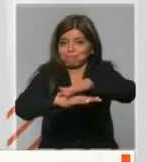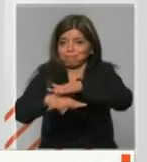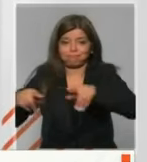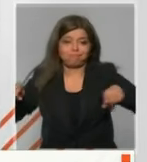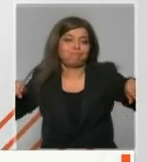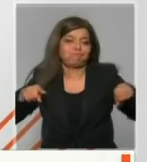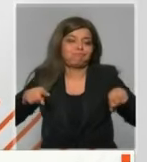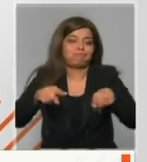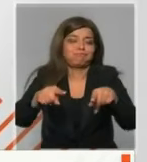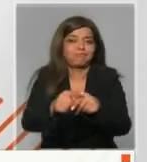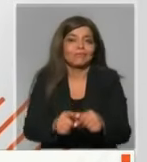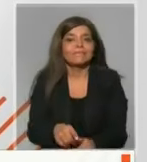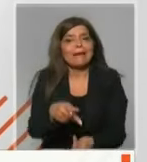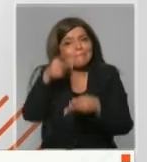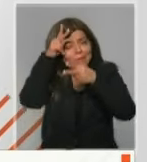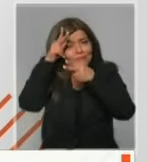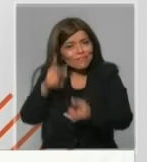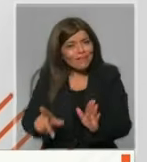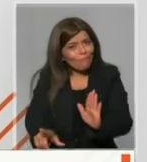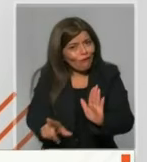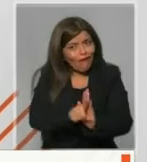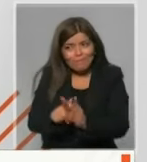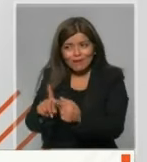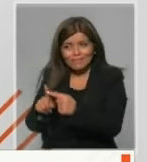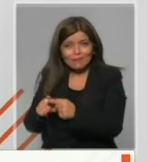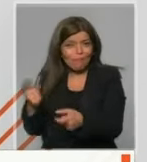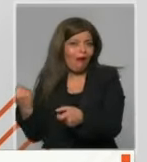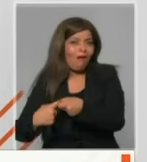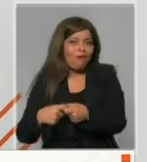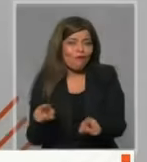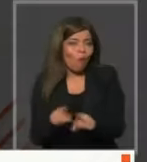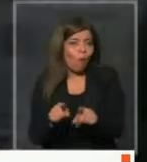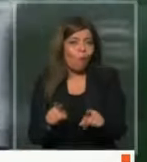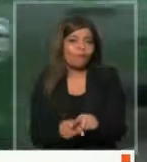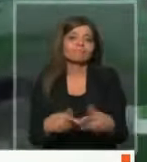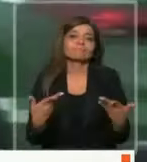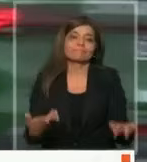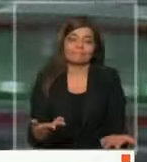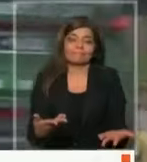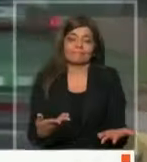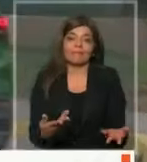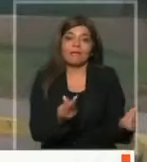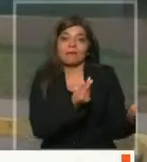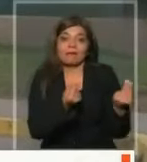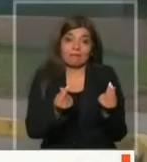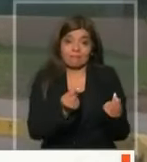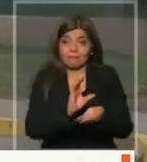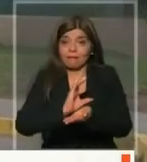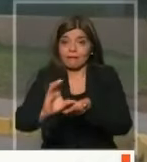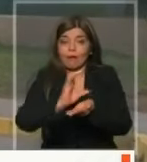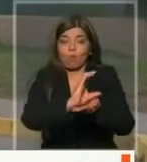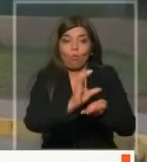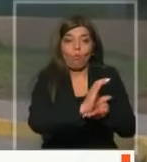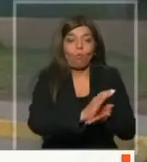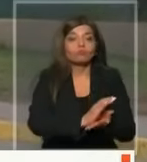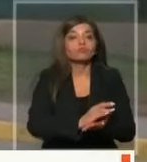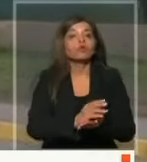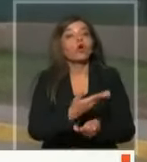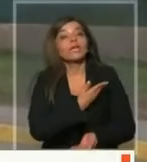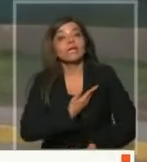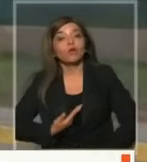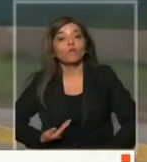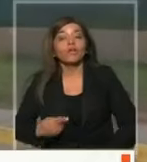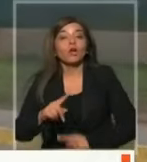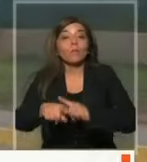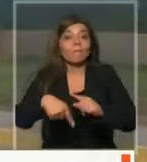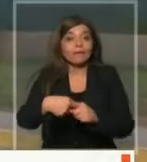está prohibida por ley. La cantidad de recursos que el Ejecutivo ha destinado, conjuntamente con el Congreso en el presupuesto nacional,